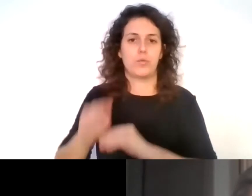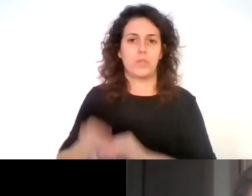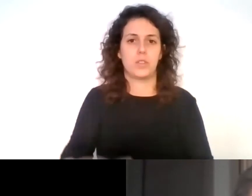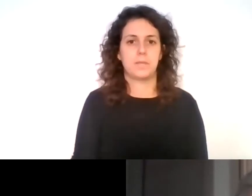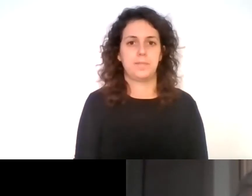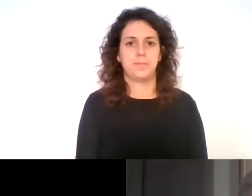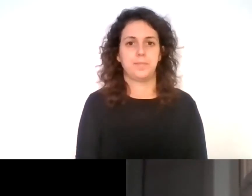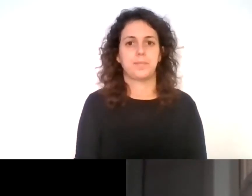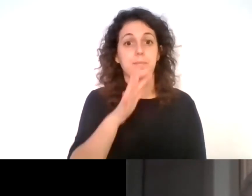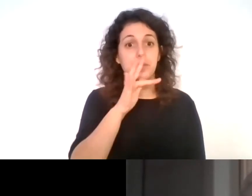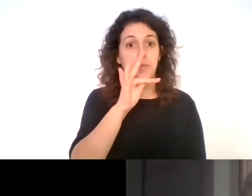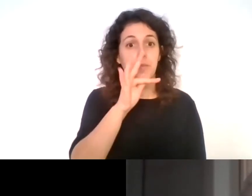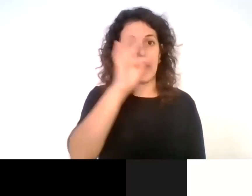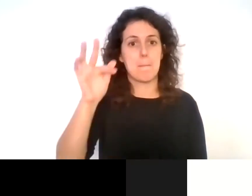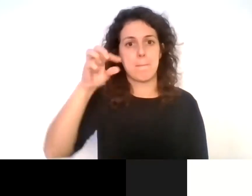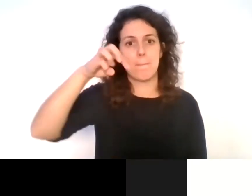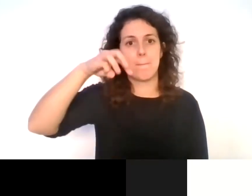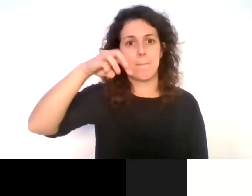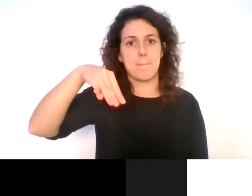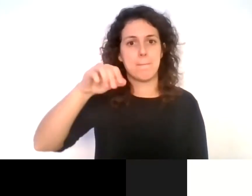Le doy la palabra a Ana María.